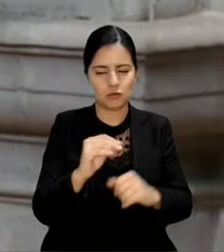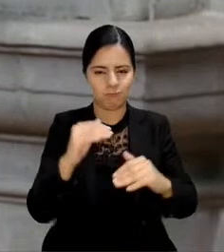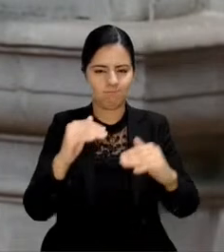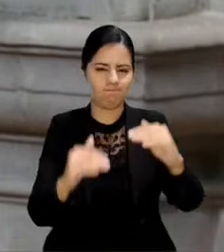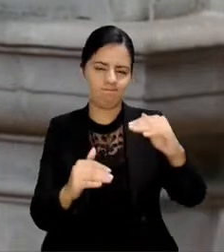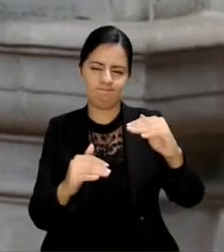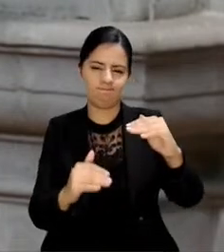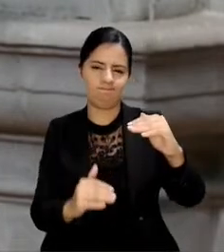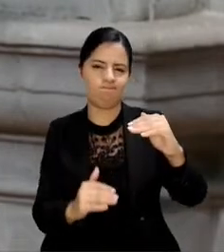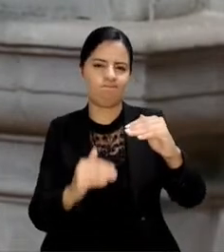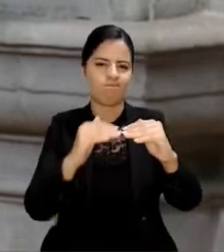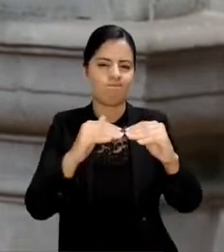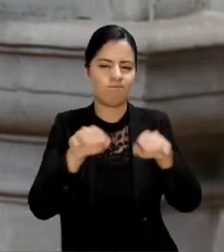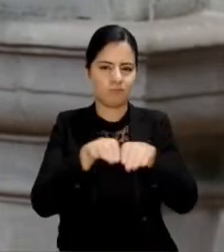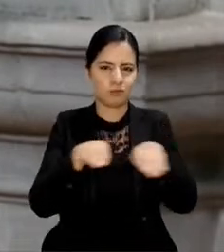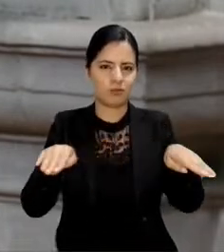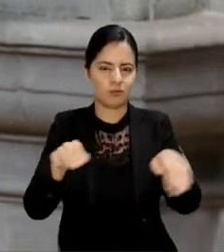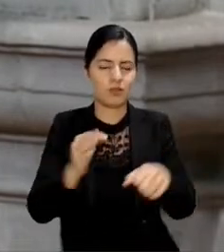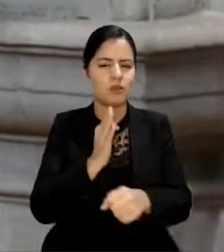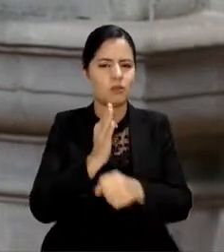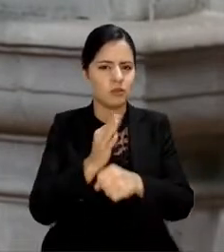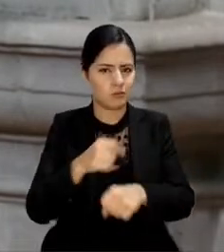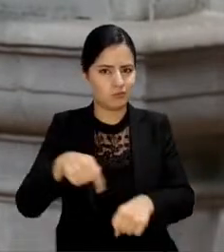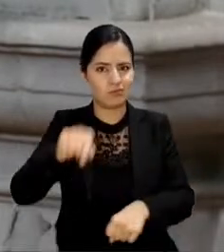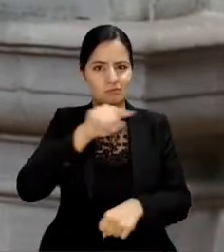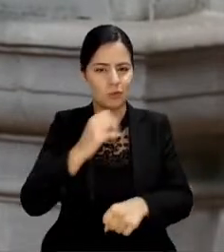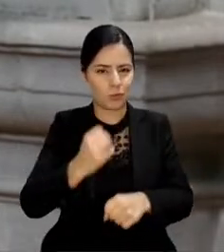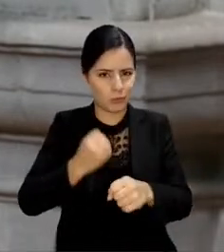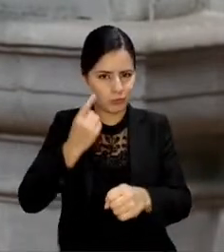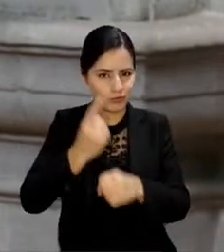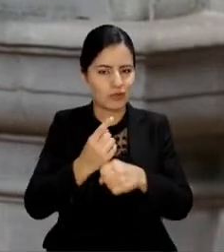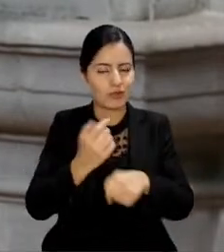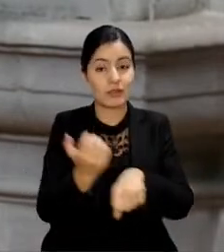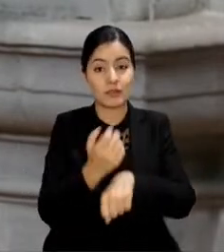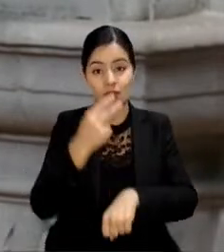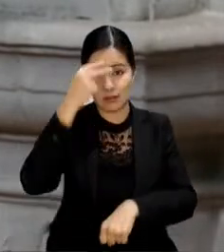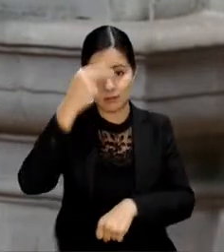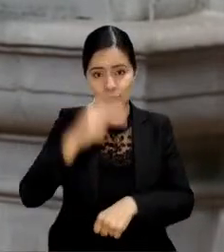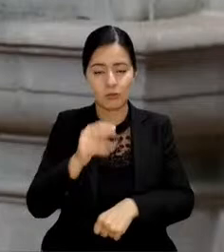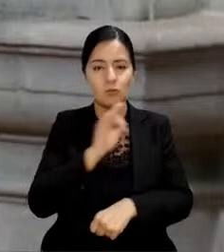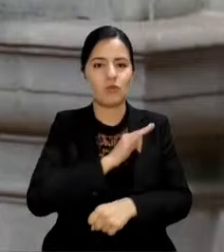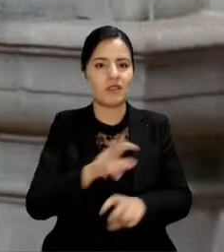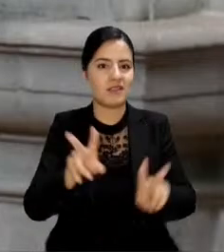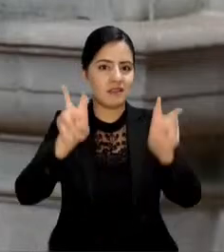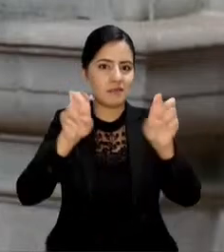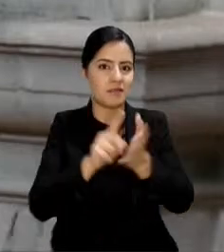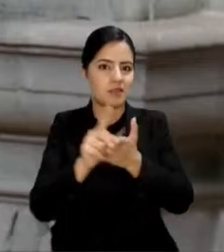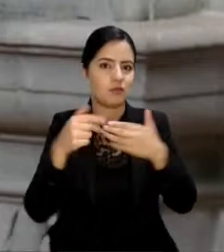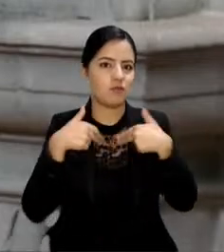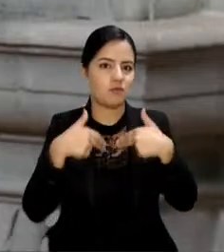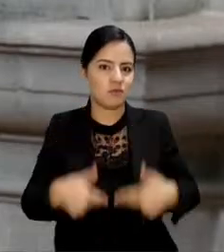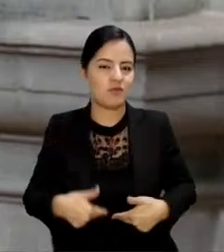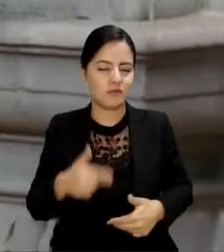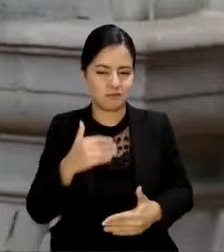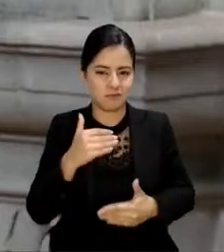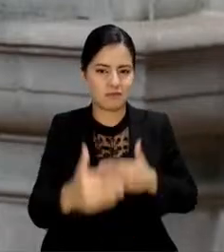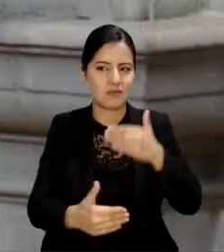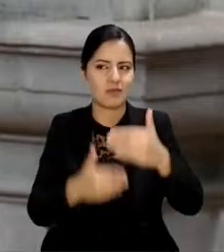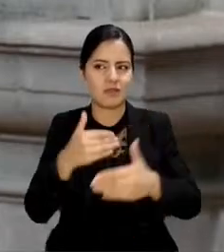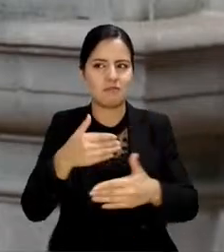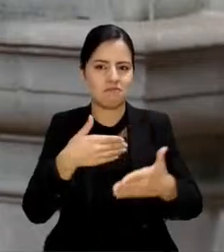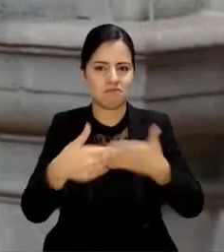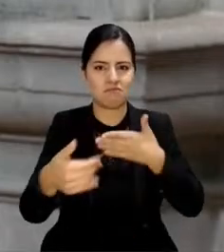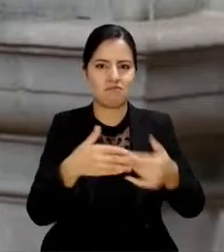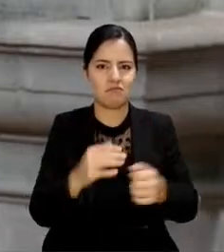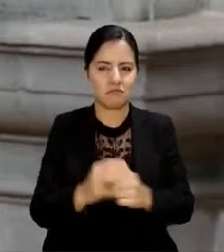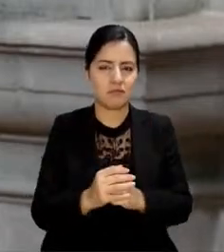estructurales. Tenemos la oportunidad de que el Estado de México sea un Estado de avanzada y de vanguardia en materia de derechos humanos y de igualdad